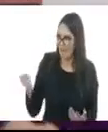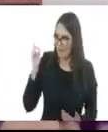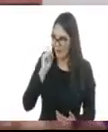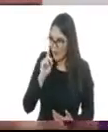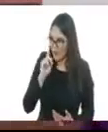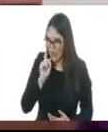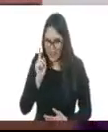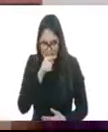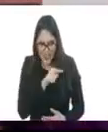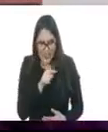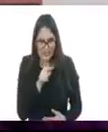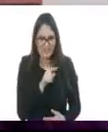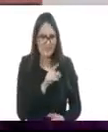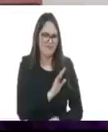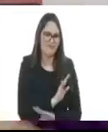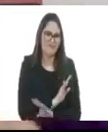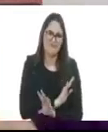con